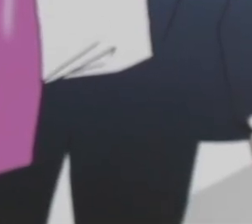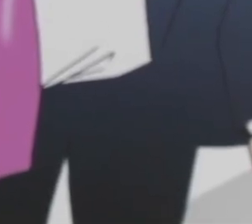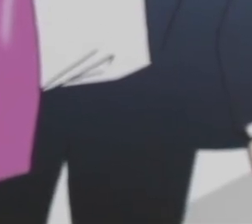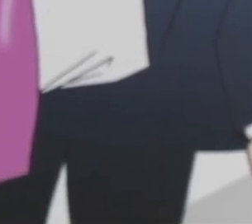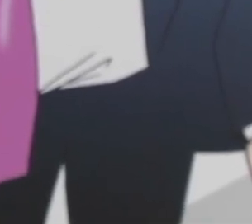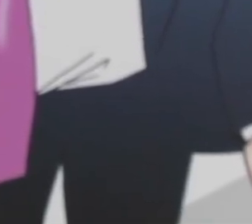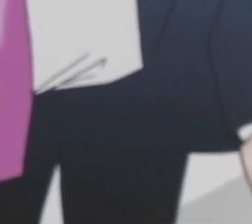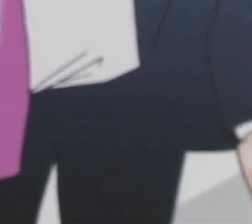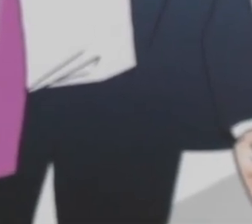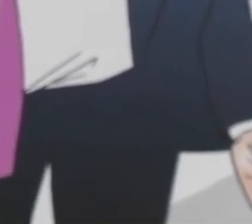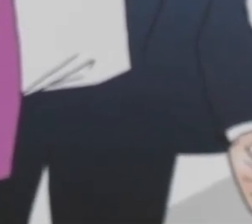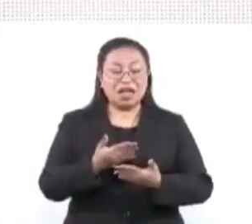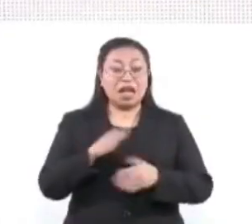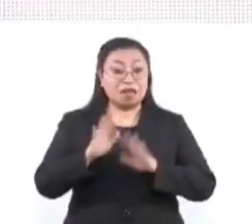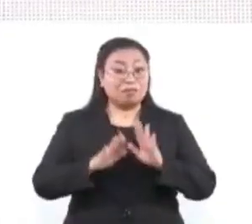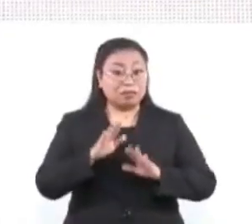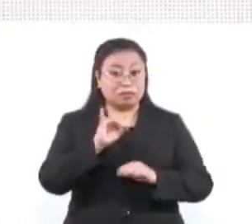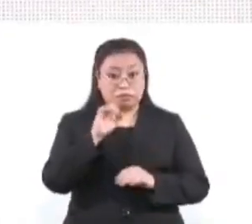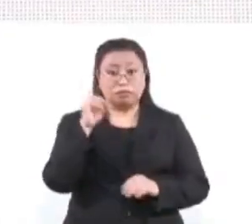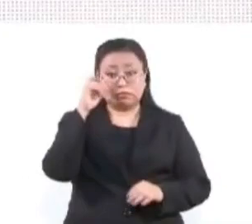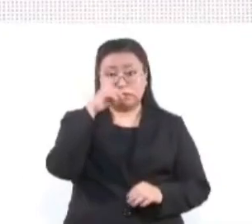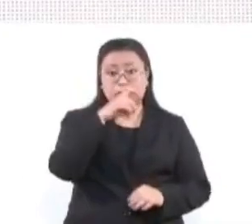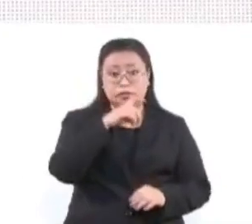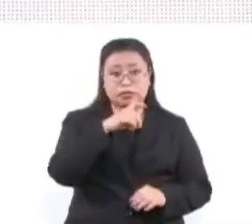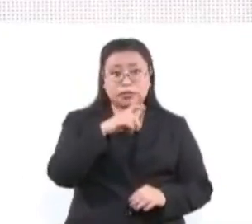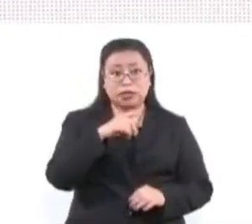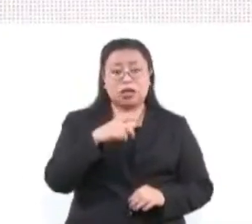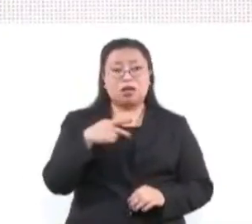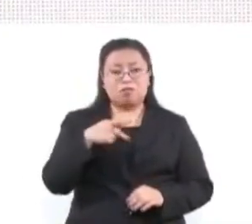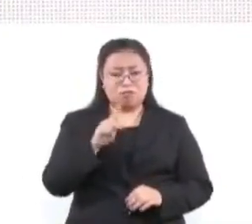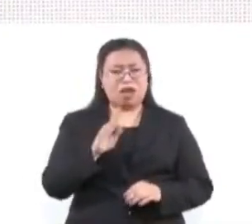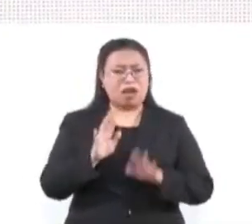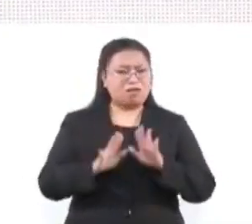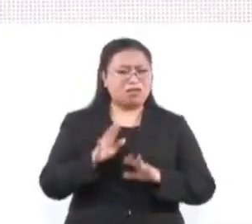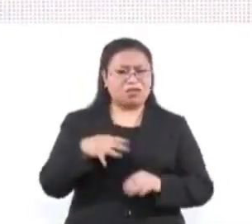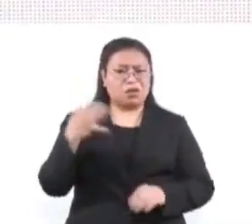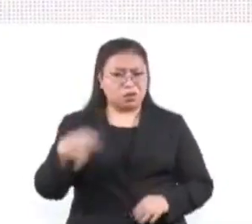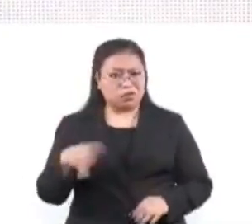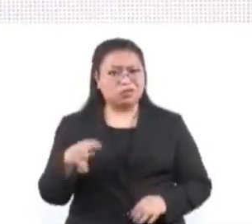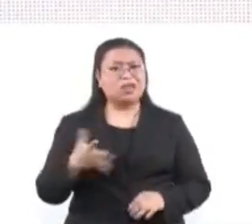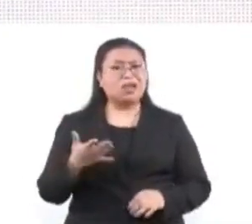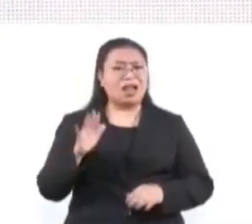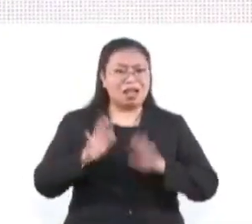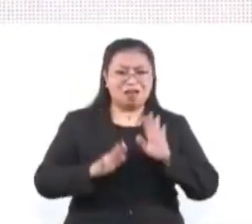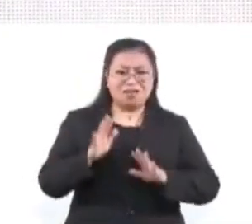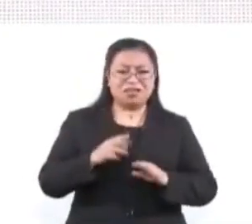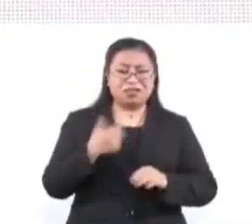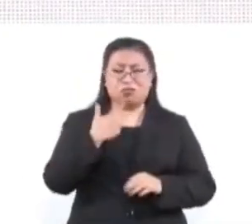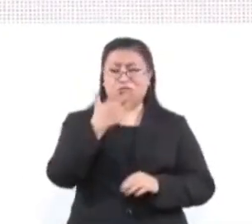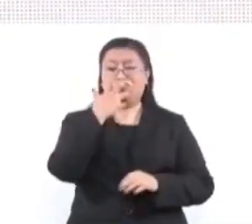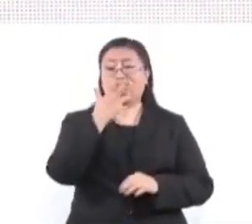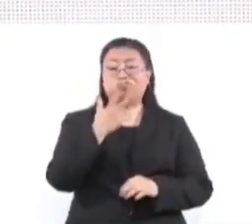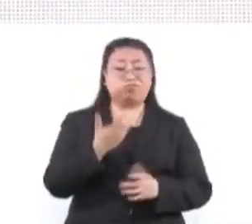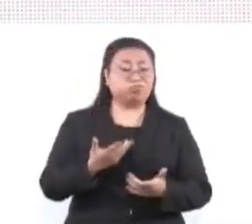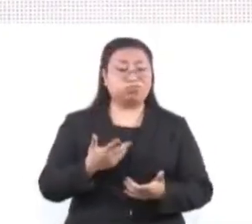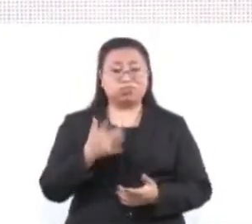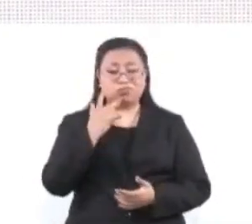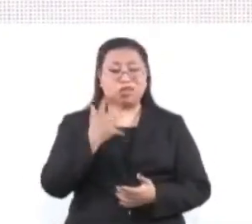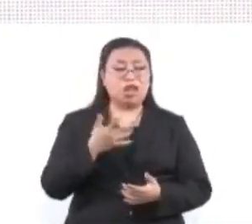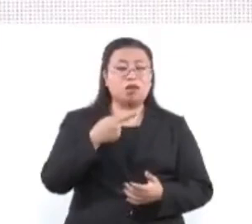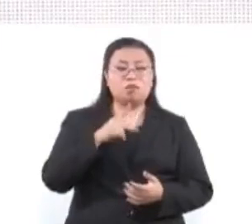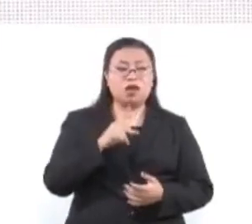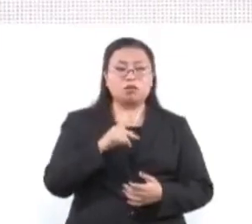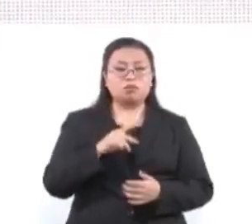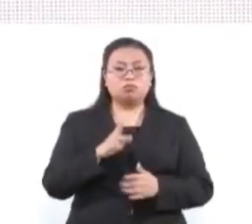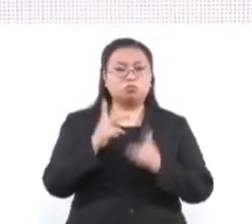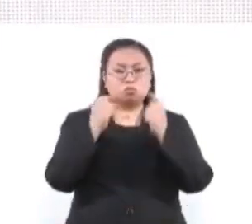pesar de que era difícil, en serio, porque era grosero y era mal encarado y todo eso, pero con todo